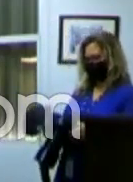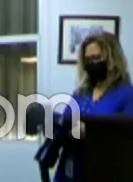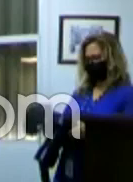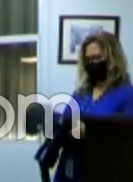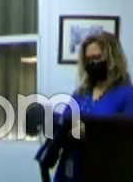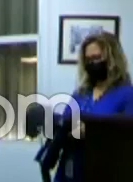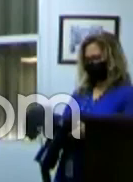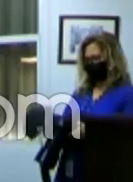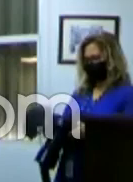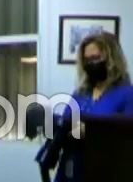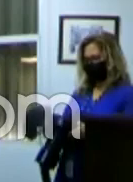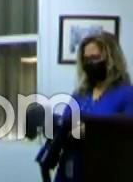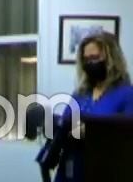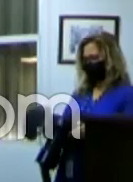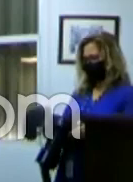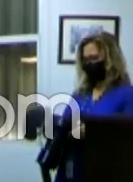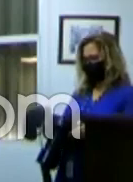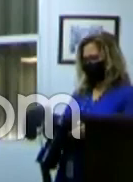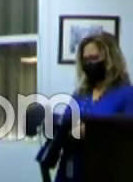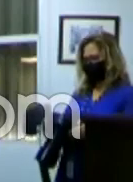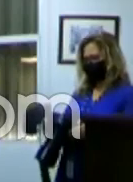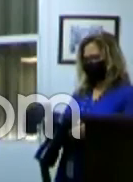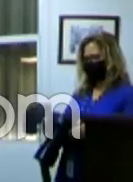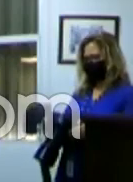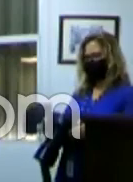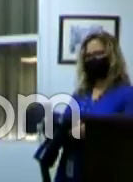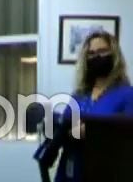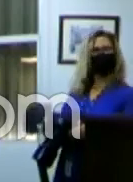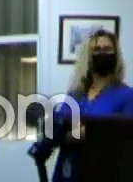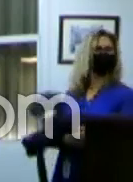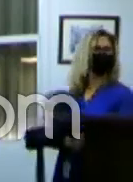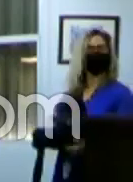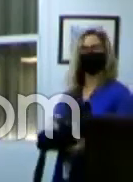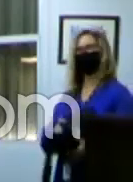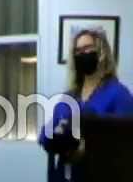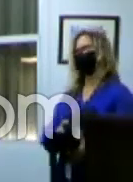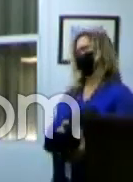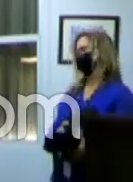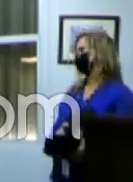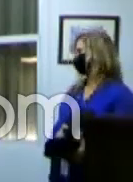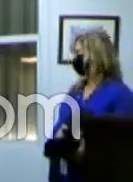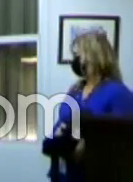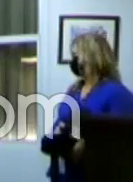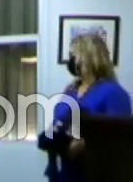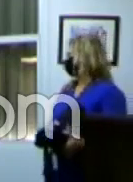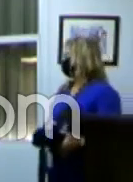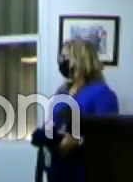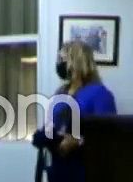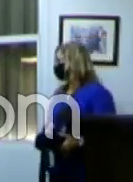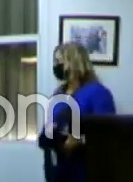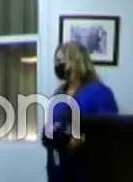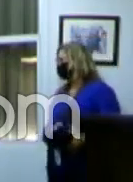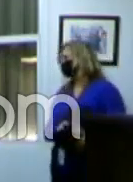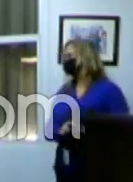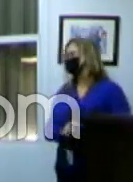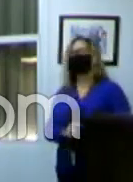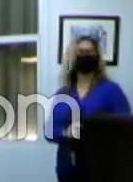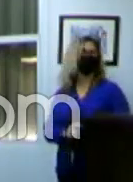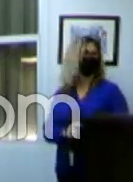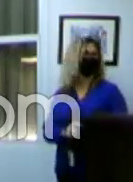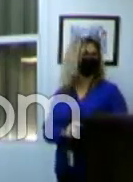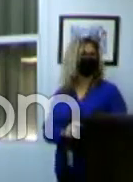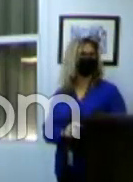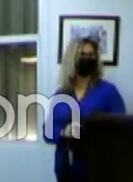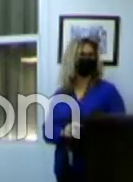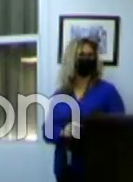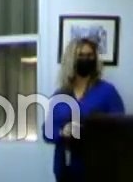Se reanudan los trabajos de la comisión. Antes de continuar con la línea de preguntas que llevábamos, quiero mencionarle al pueblo de Puerto Rico